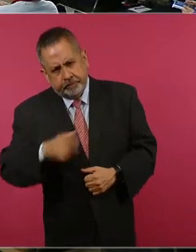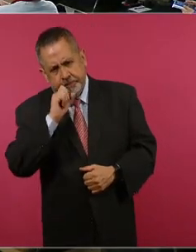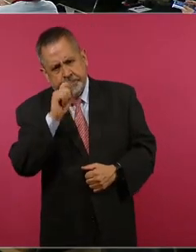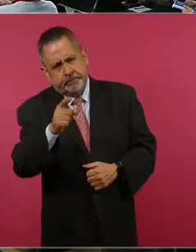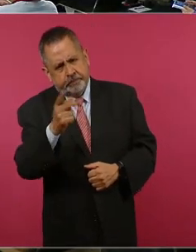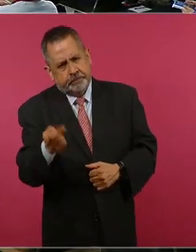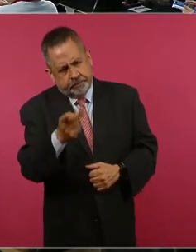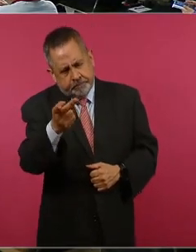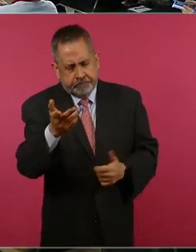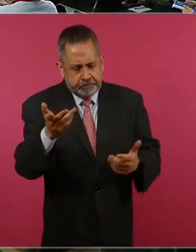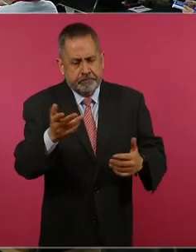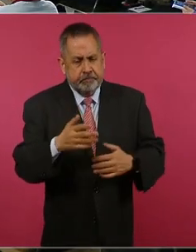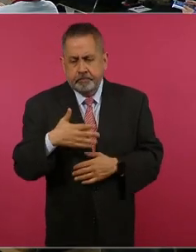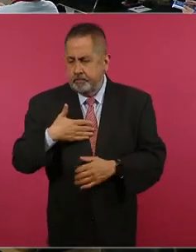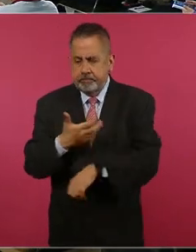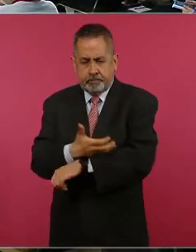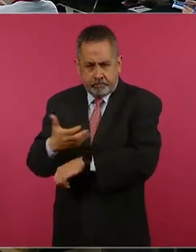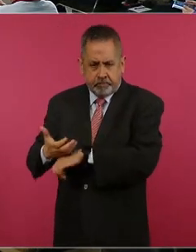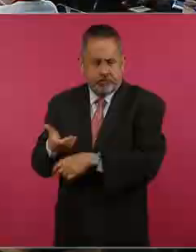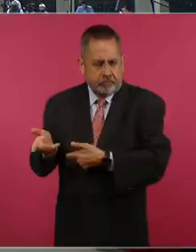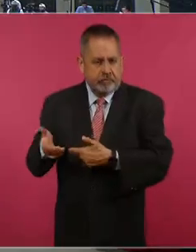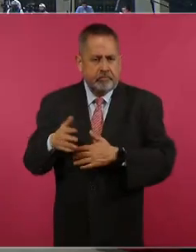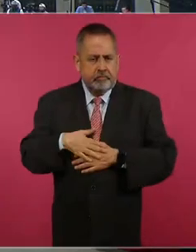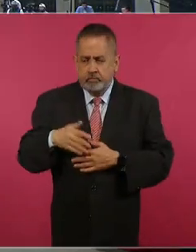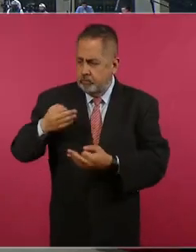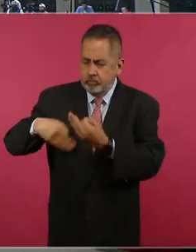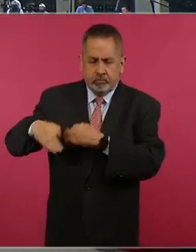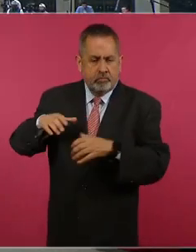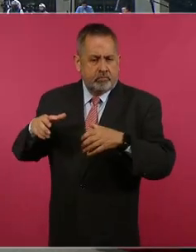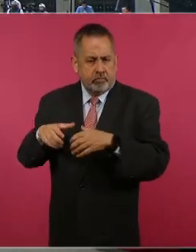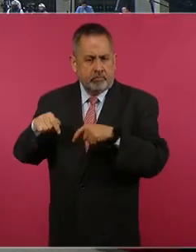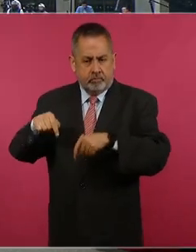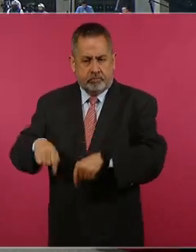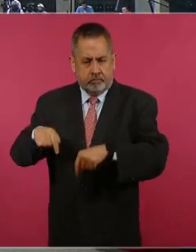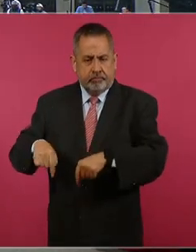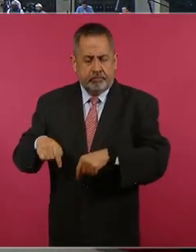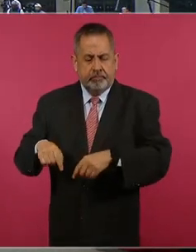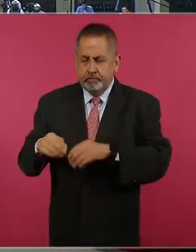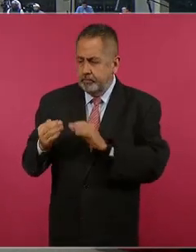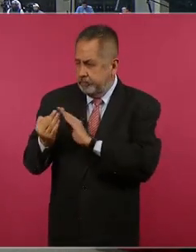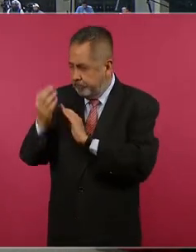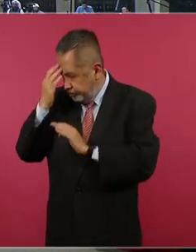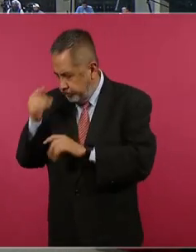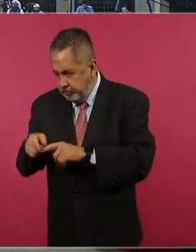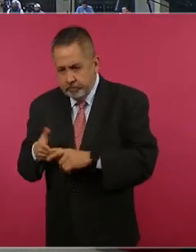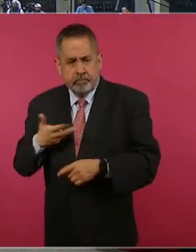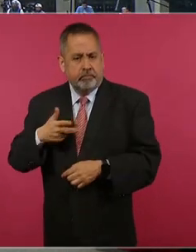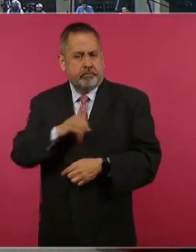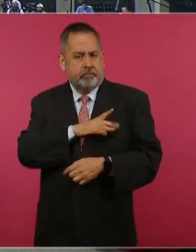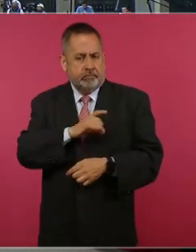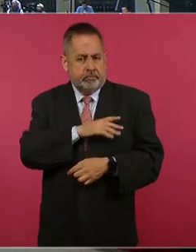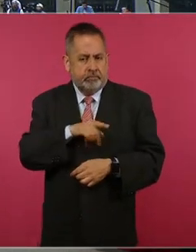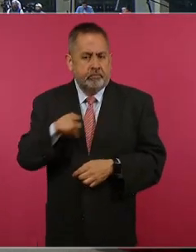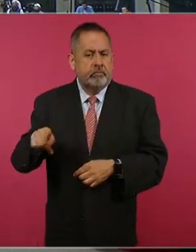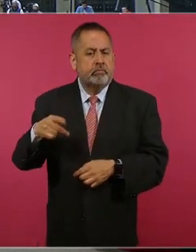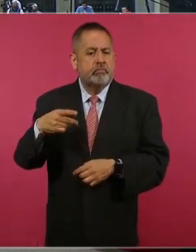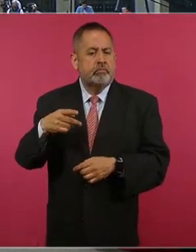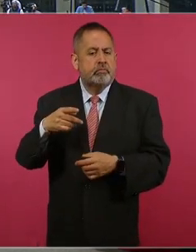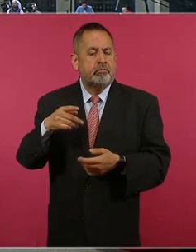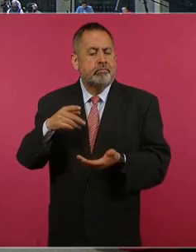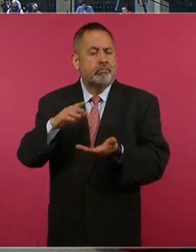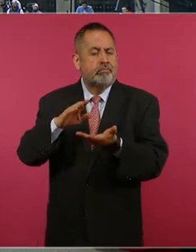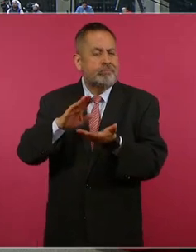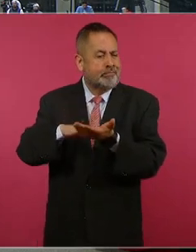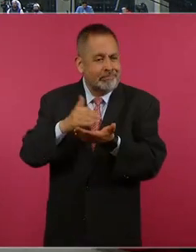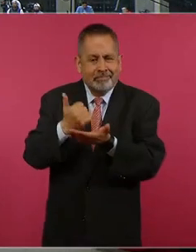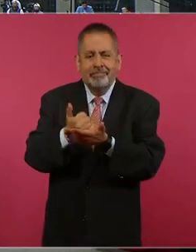preguntarle, porque mi compañero y evidentemente todos que estamos cercanos a él tiene miedo de que se quedaron sus identificaciones,